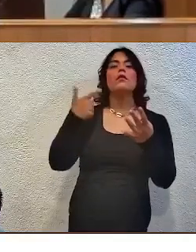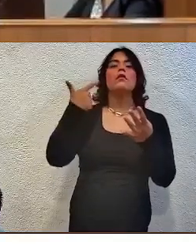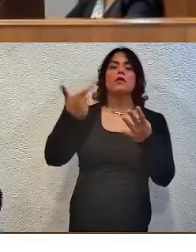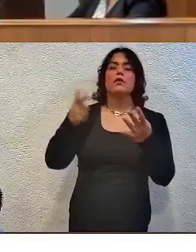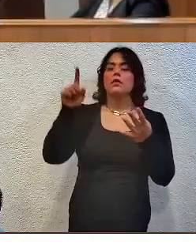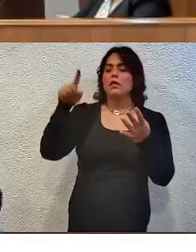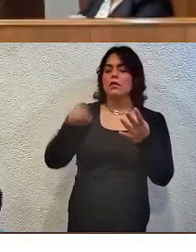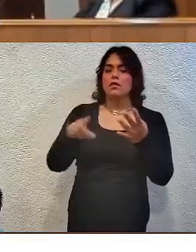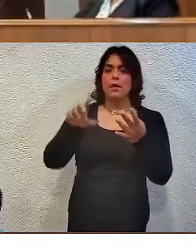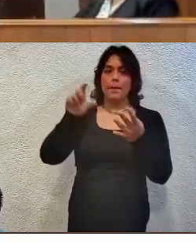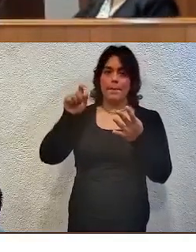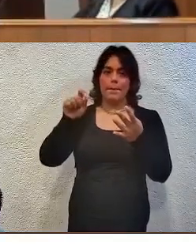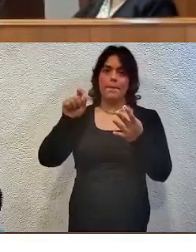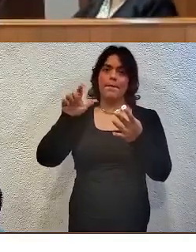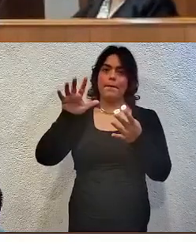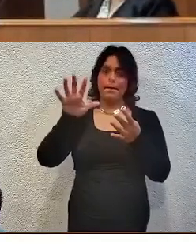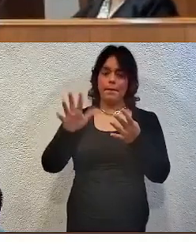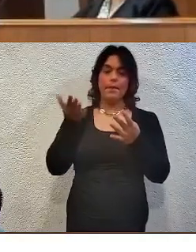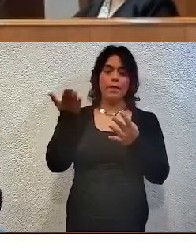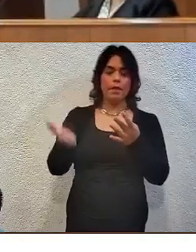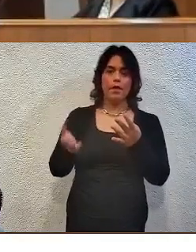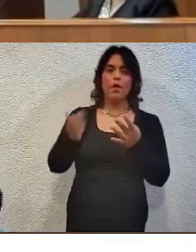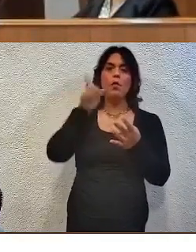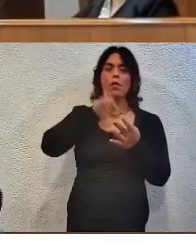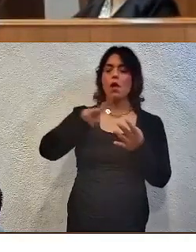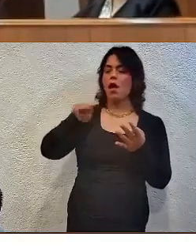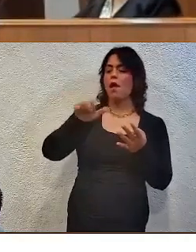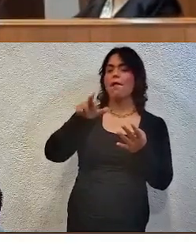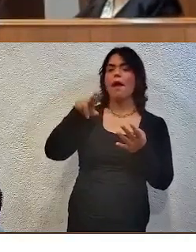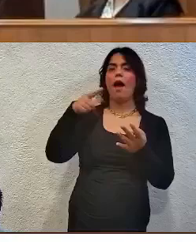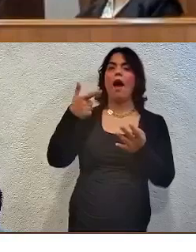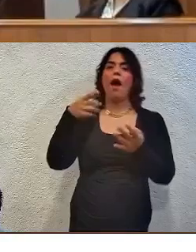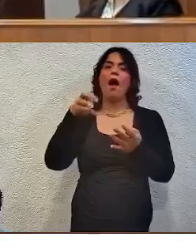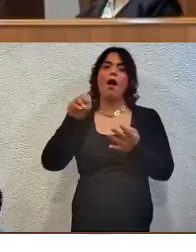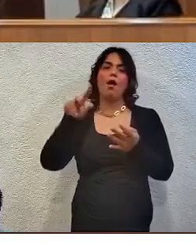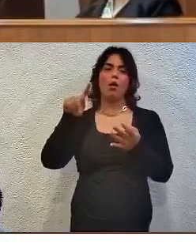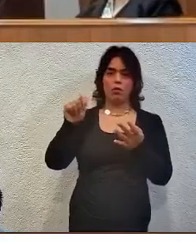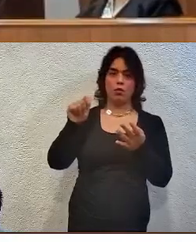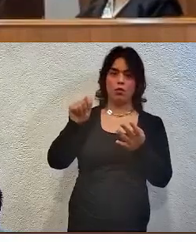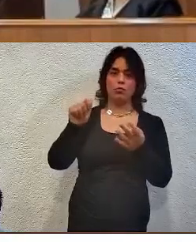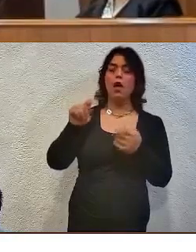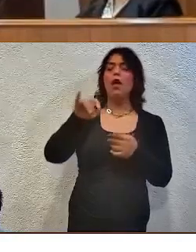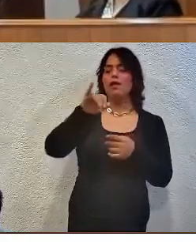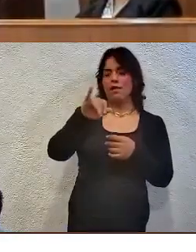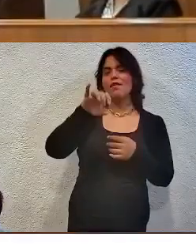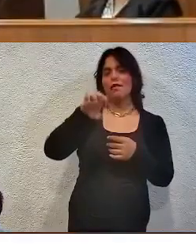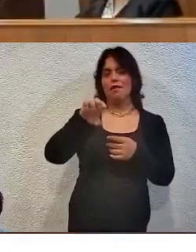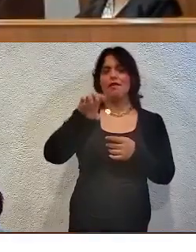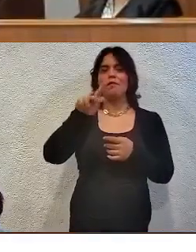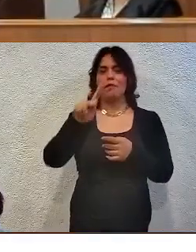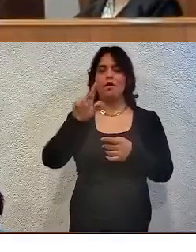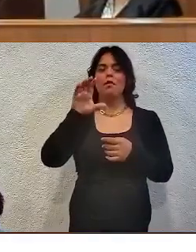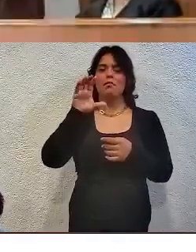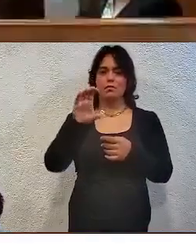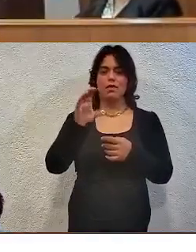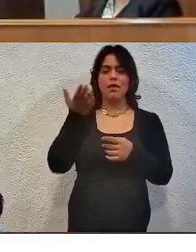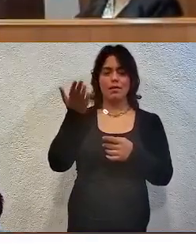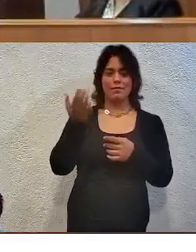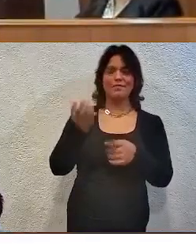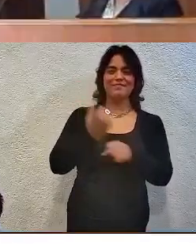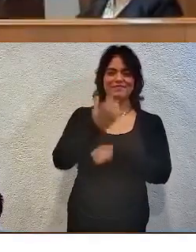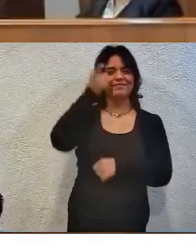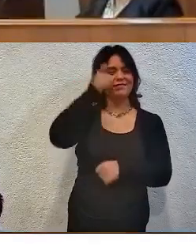2025. El compareciente es Margot Elizondo Ávila y el Instituto Electoral y de Participación Ciudadana del Estado de